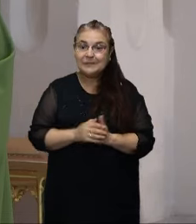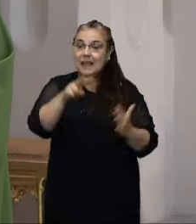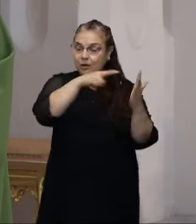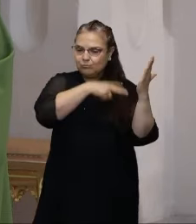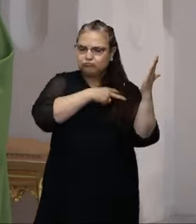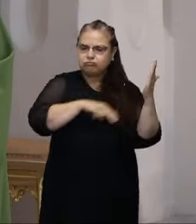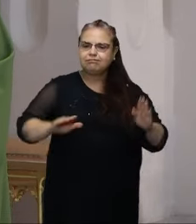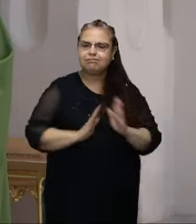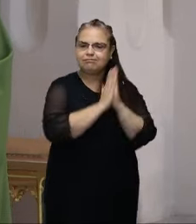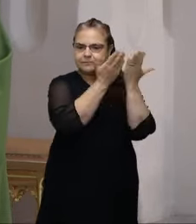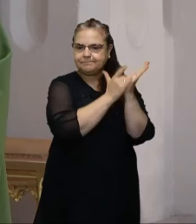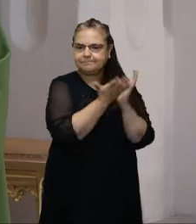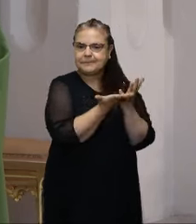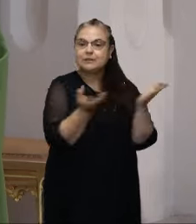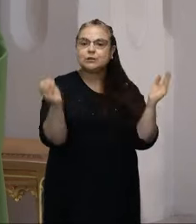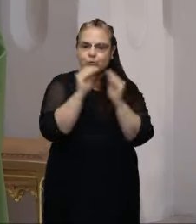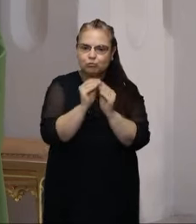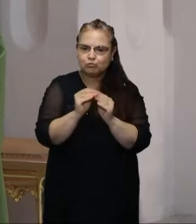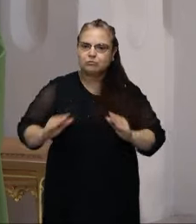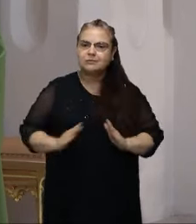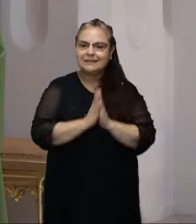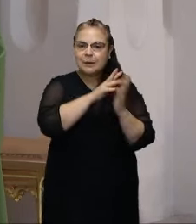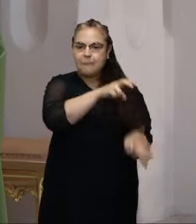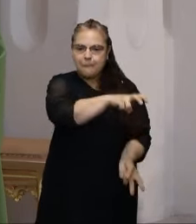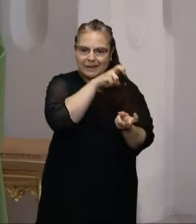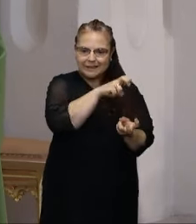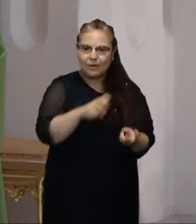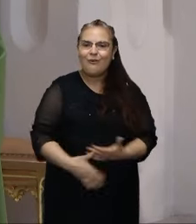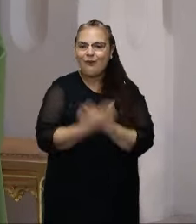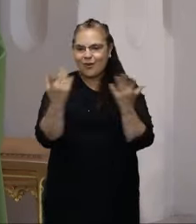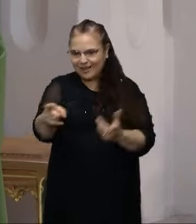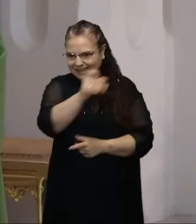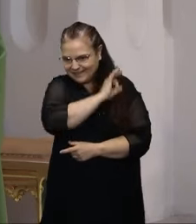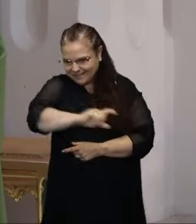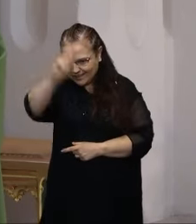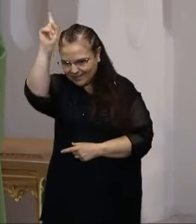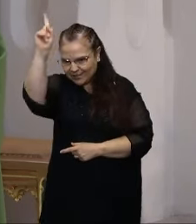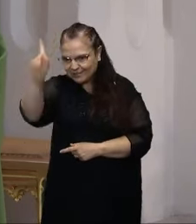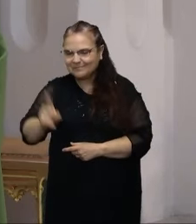Lectura del Santo Evangelio según San Mateo.